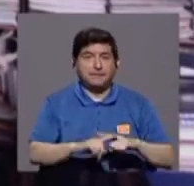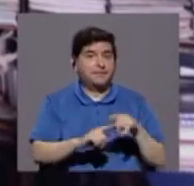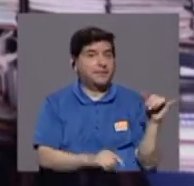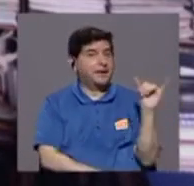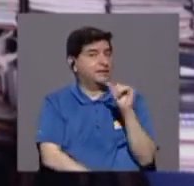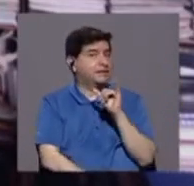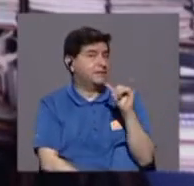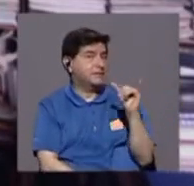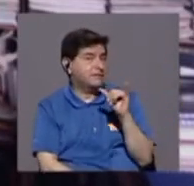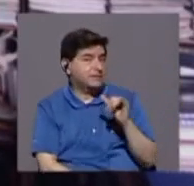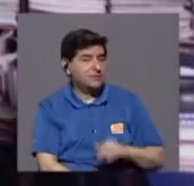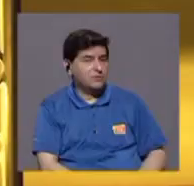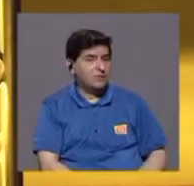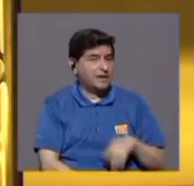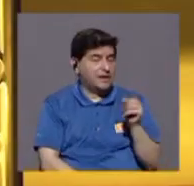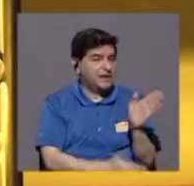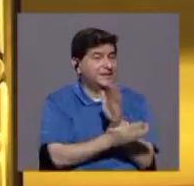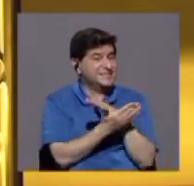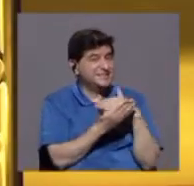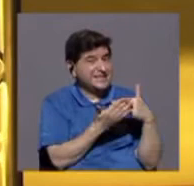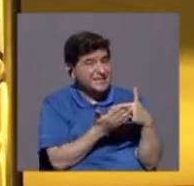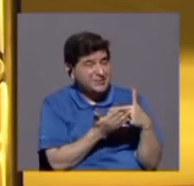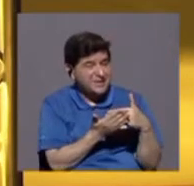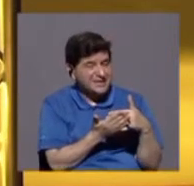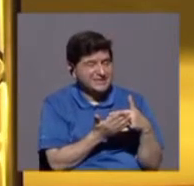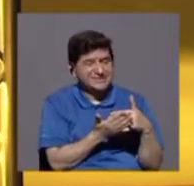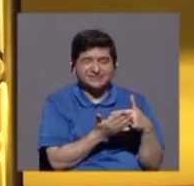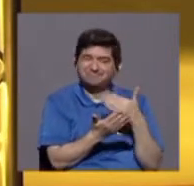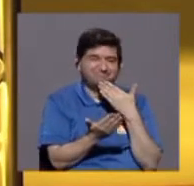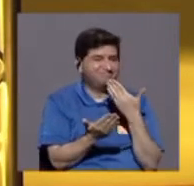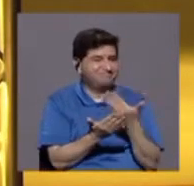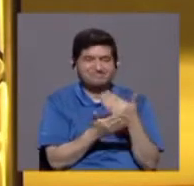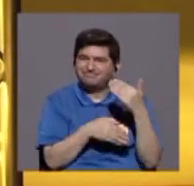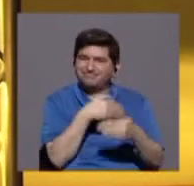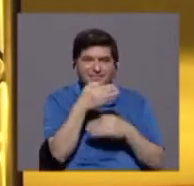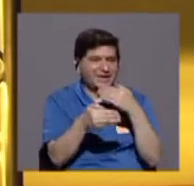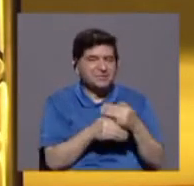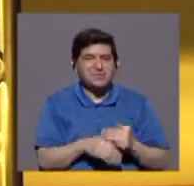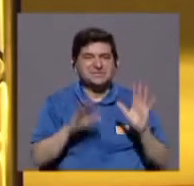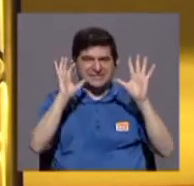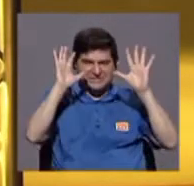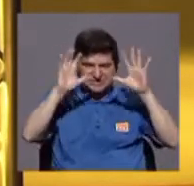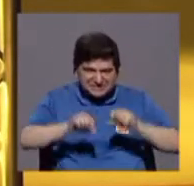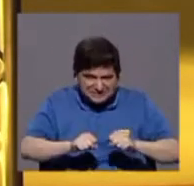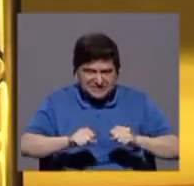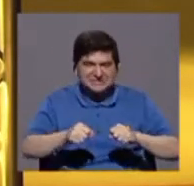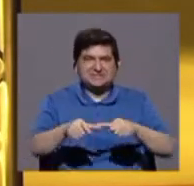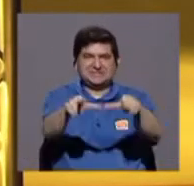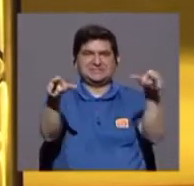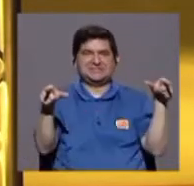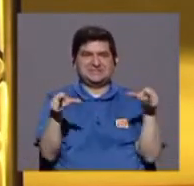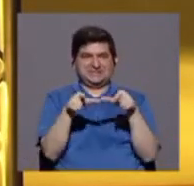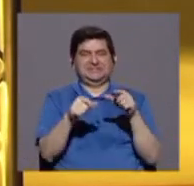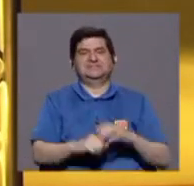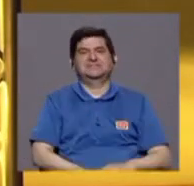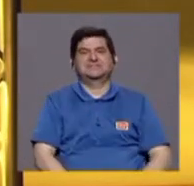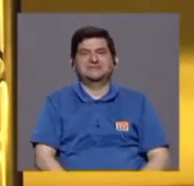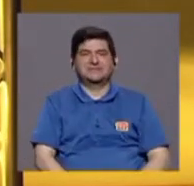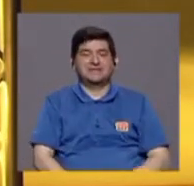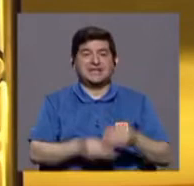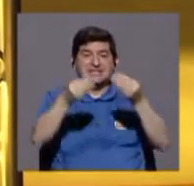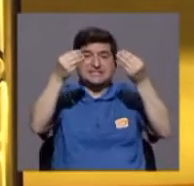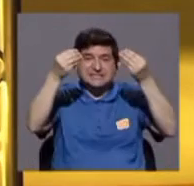también, digamos, este es el lado ingrato de todo este proceso de ocupación del territorio, se